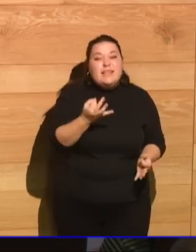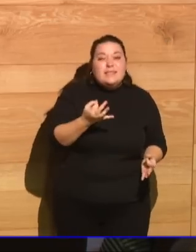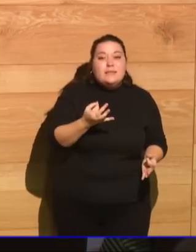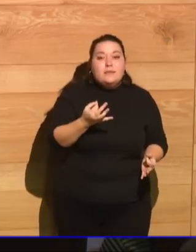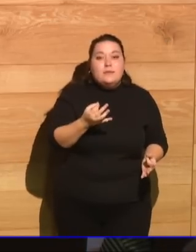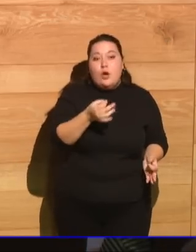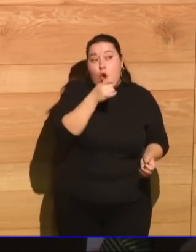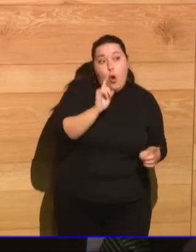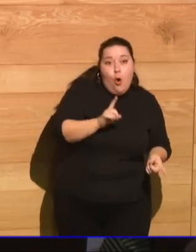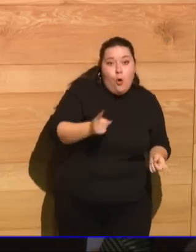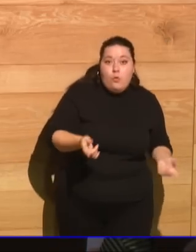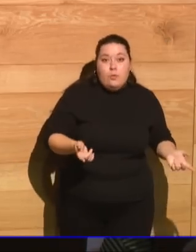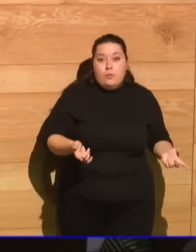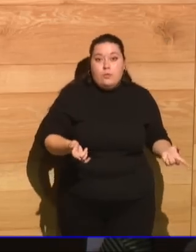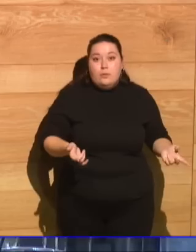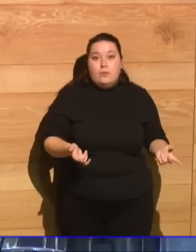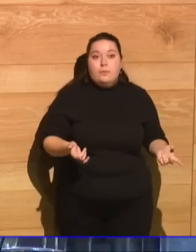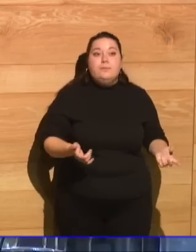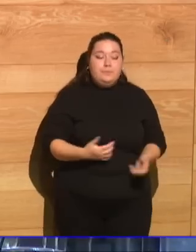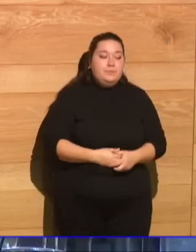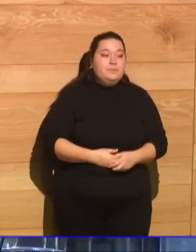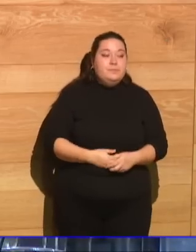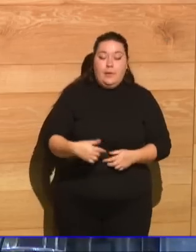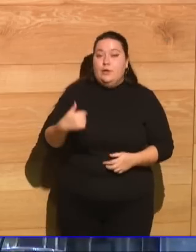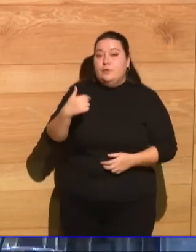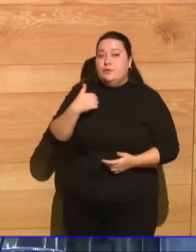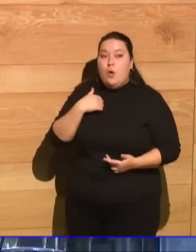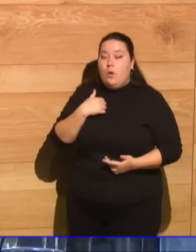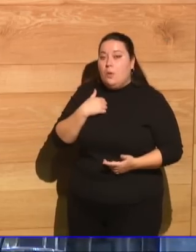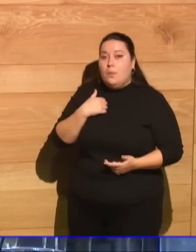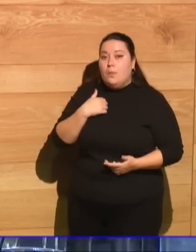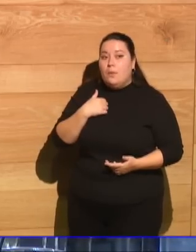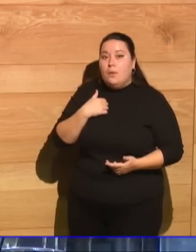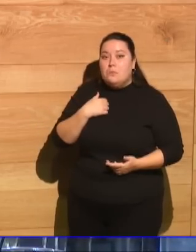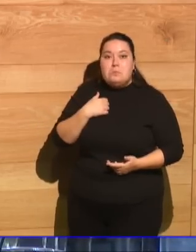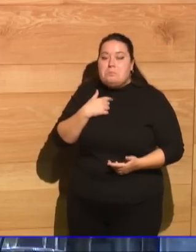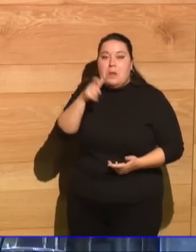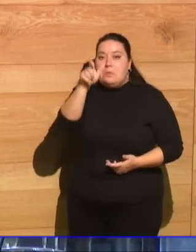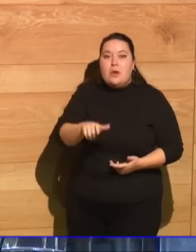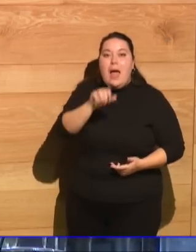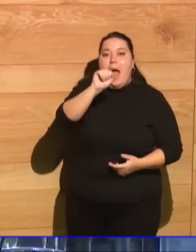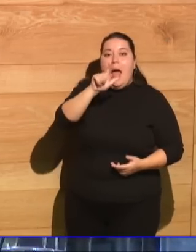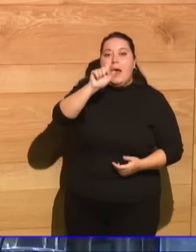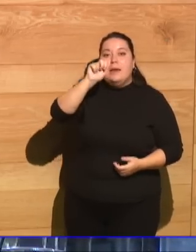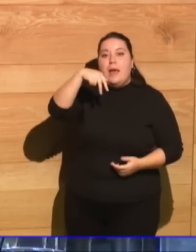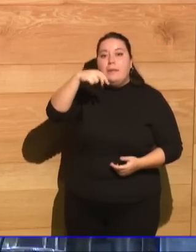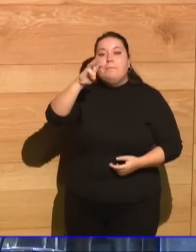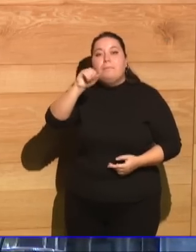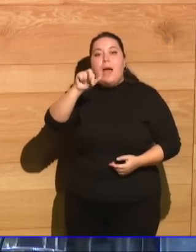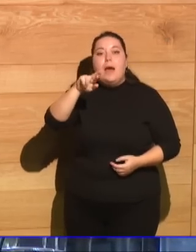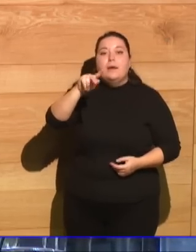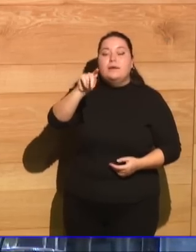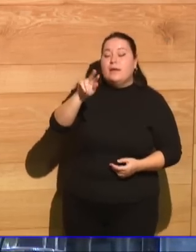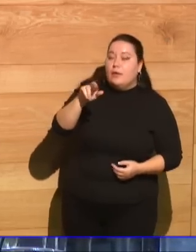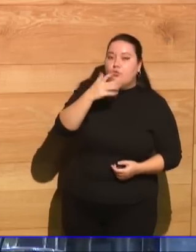no sabemos. Es porque yo no conocía a Alan Parker. Toma. ¿Y eso es un disclaimer? Yo he comido con él,